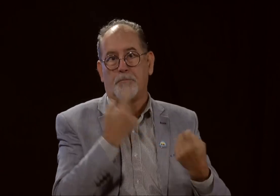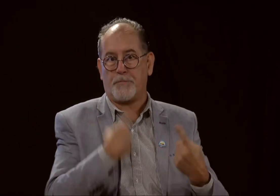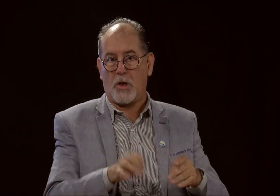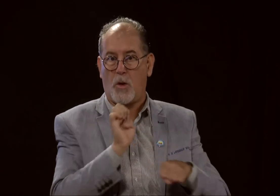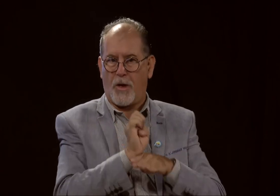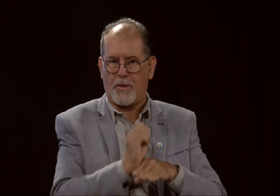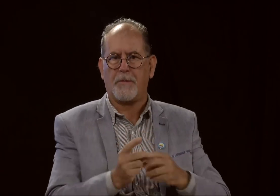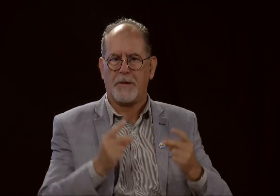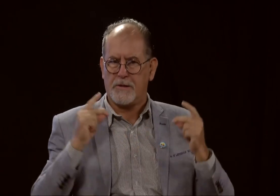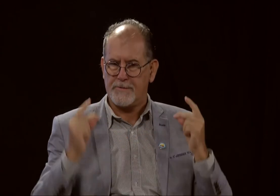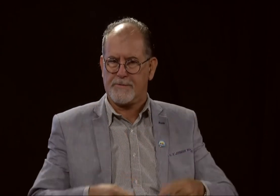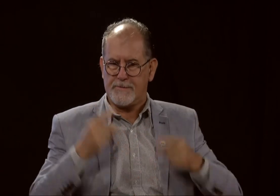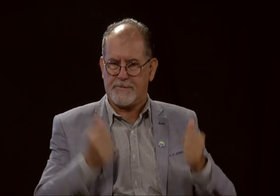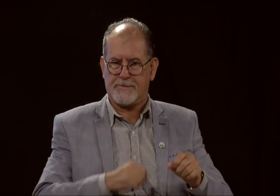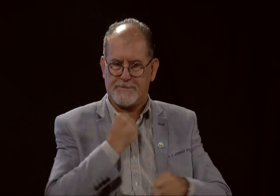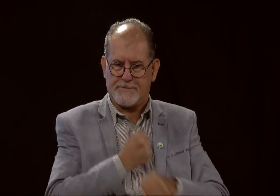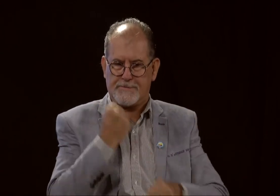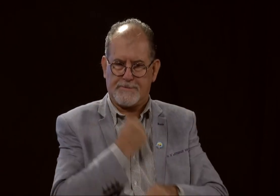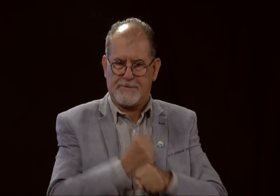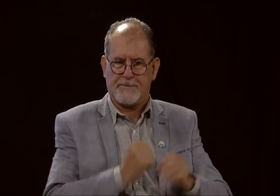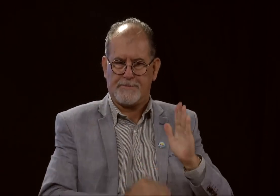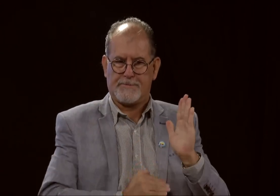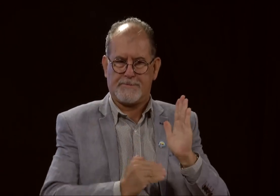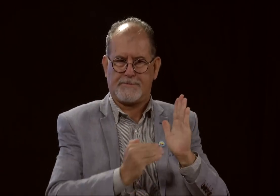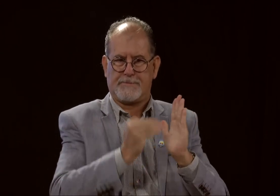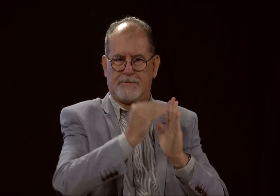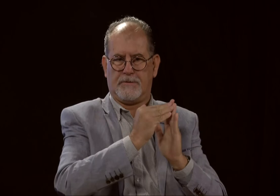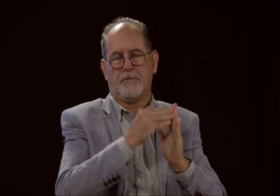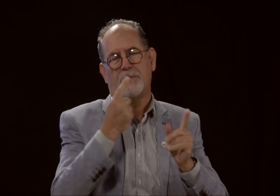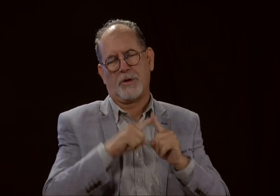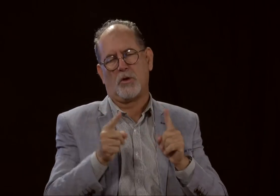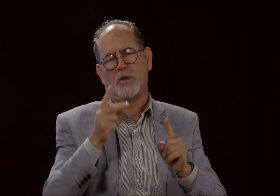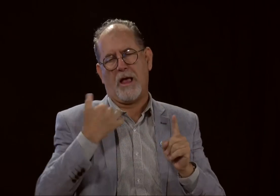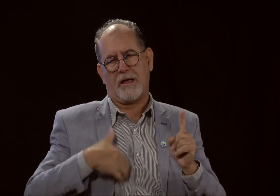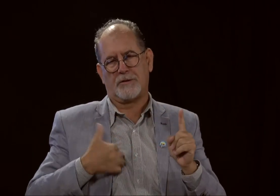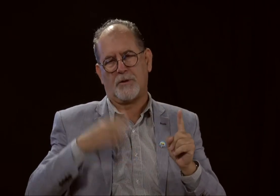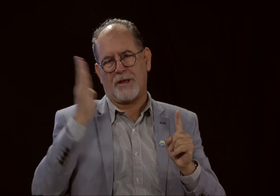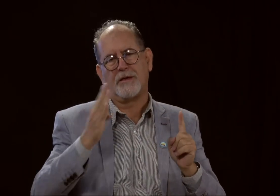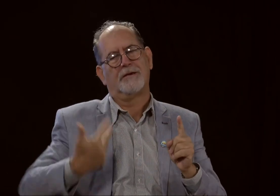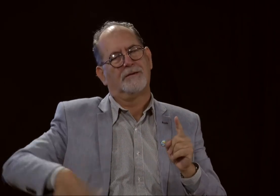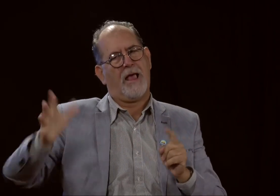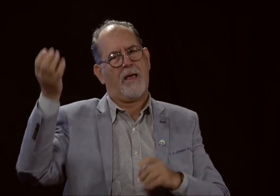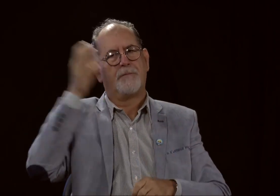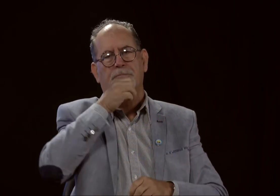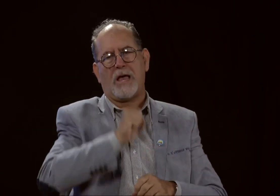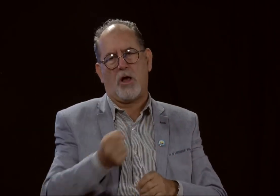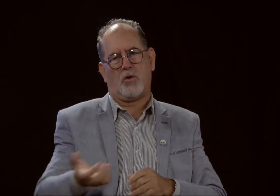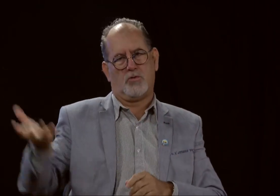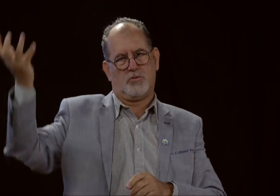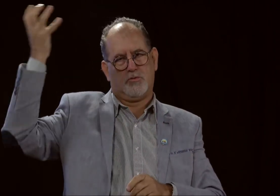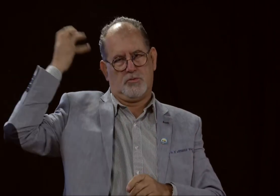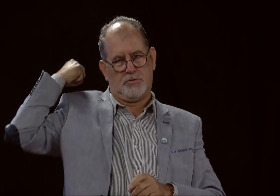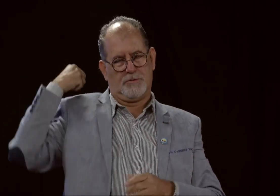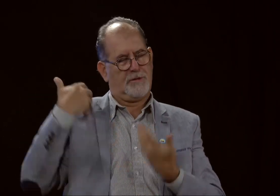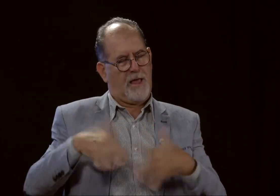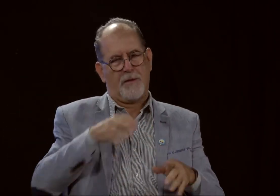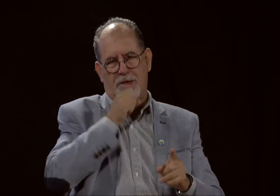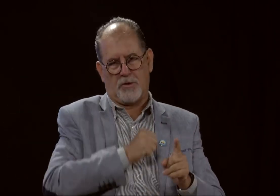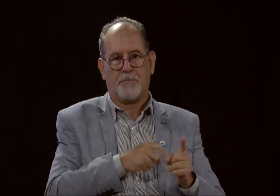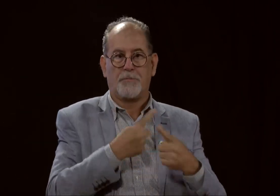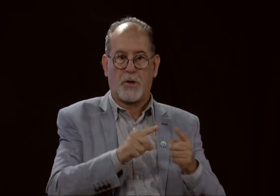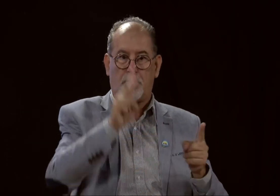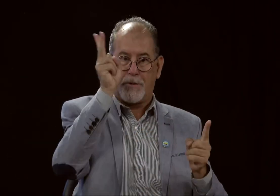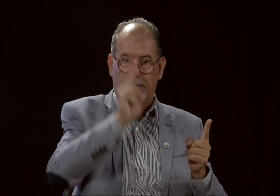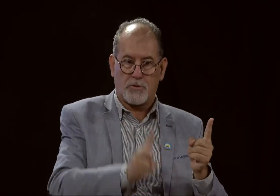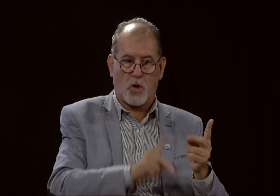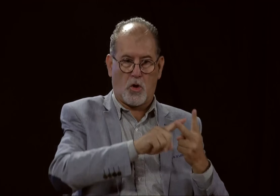problemas y Ecuador ha avanzado grandemente en este trabajo, alcanzando logros. Argentina y Brasil